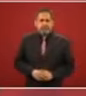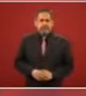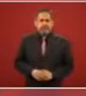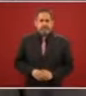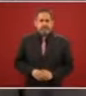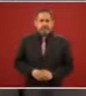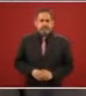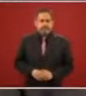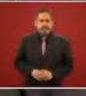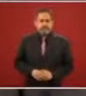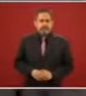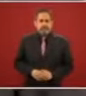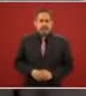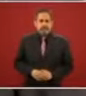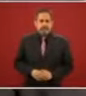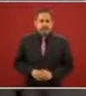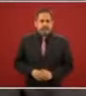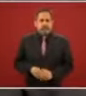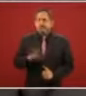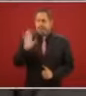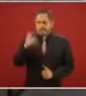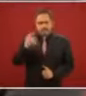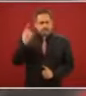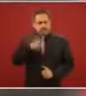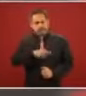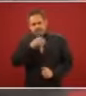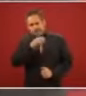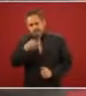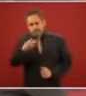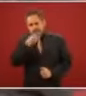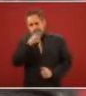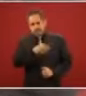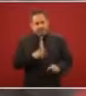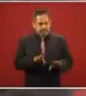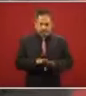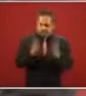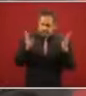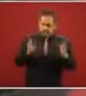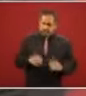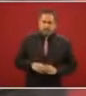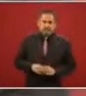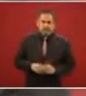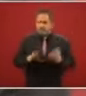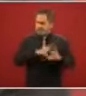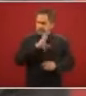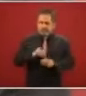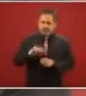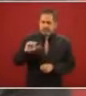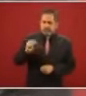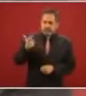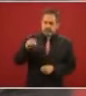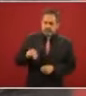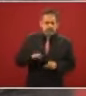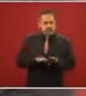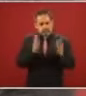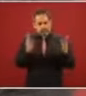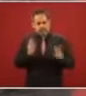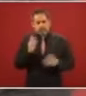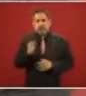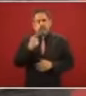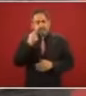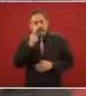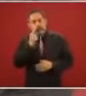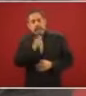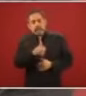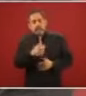Ya se giró esa instrucción, está abierto todo el archivo. Nada más hay que